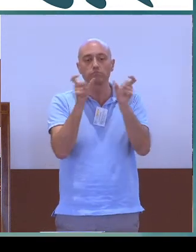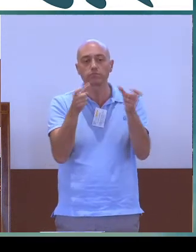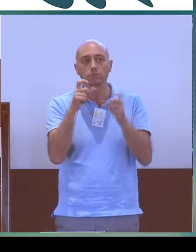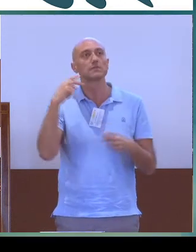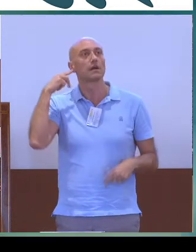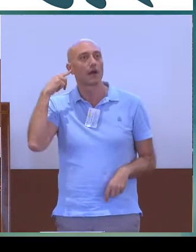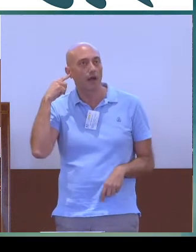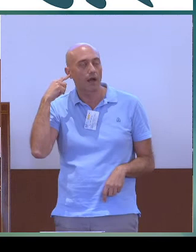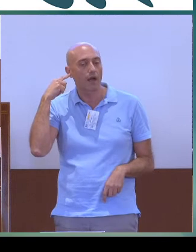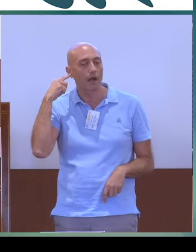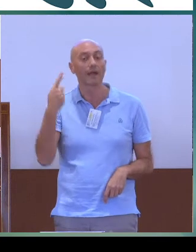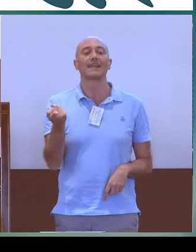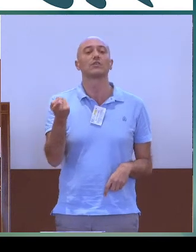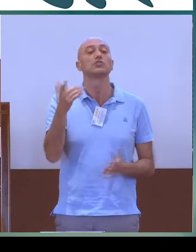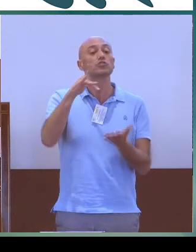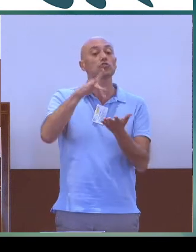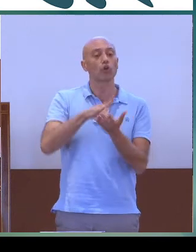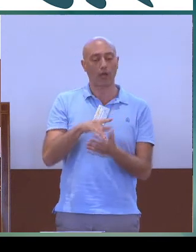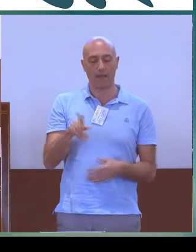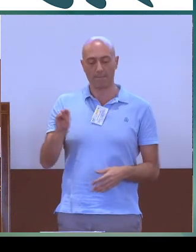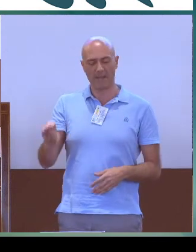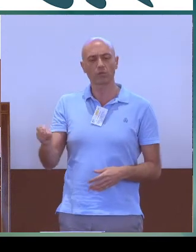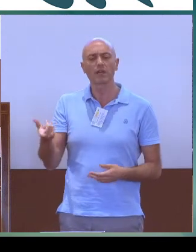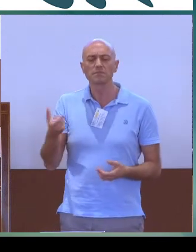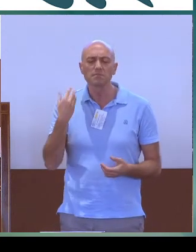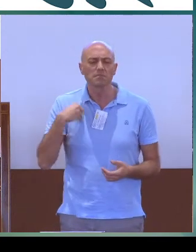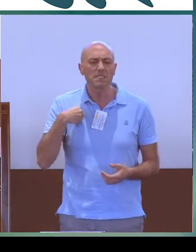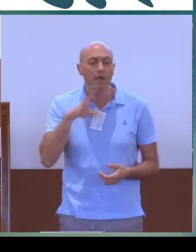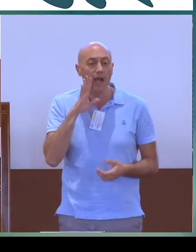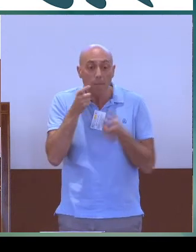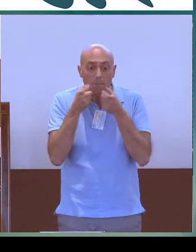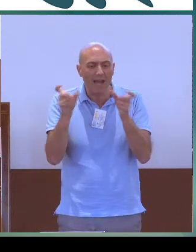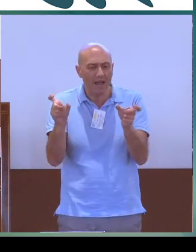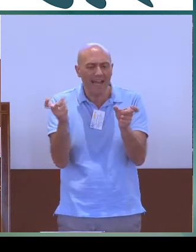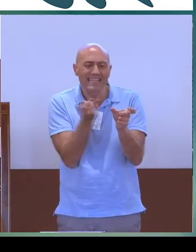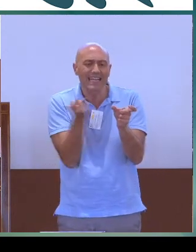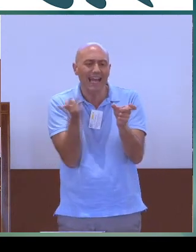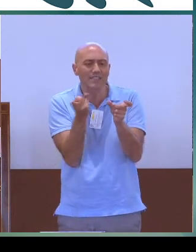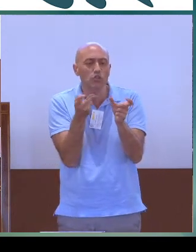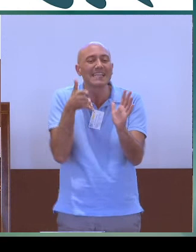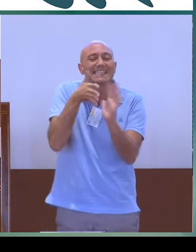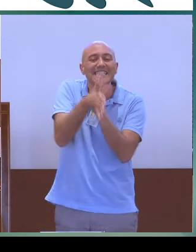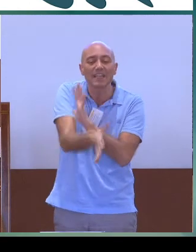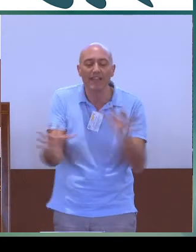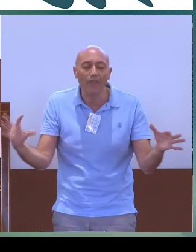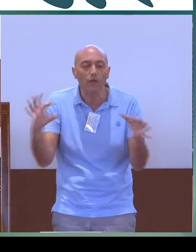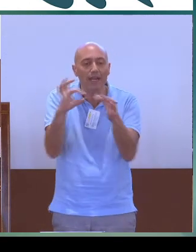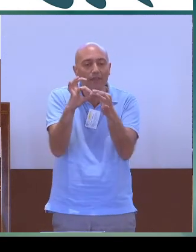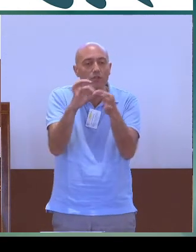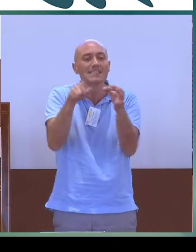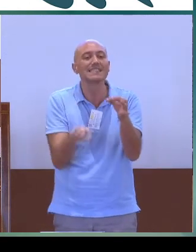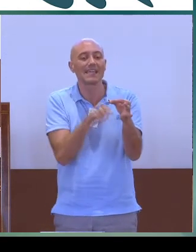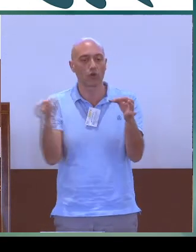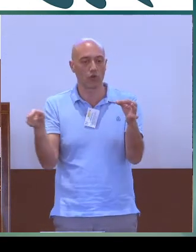ordenador. Y la medida que utilizamos fue el tiempo de respuesta, o sea, cuánto tiempo tardaban los participantes